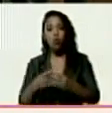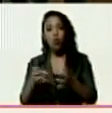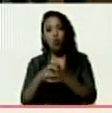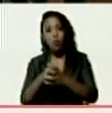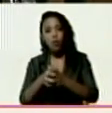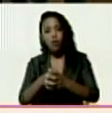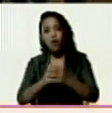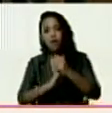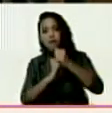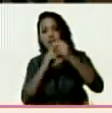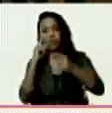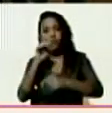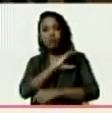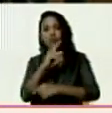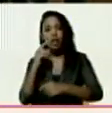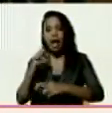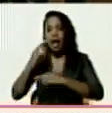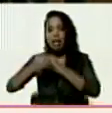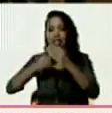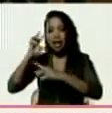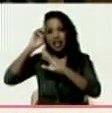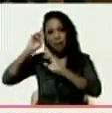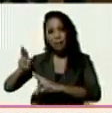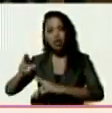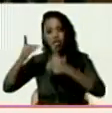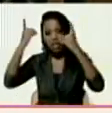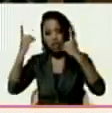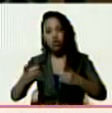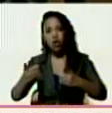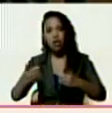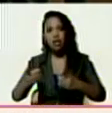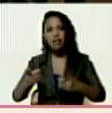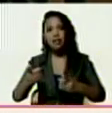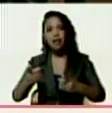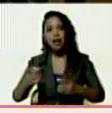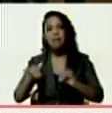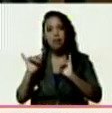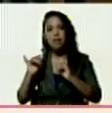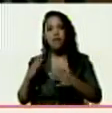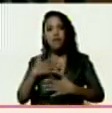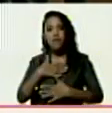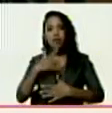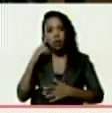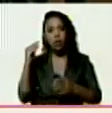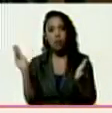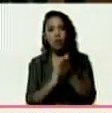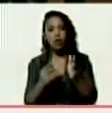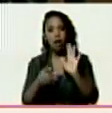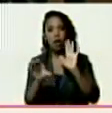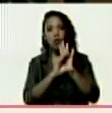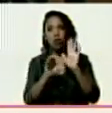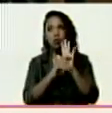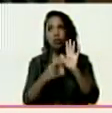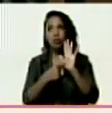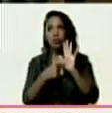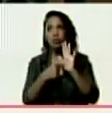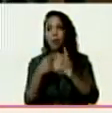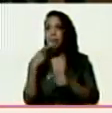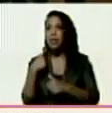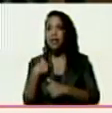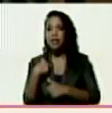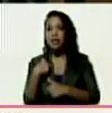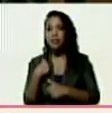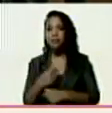hacer respetar sus decisiones autónomas y legítimas de conformidad a lo que está establecido en la Constitución. ¿Me dijiste tu nombre?